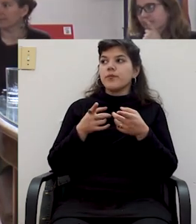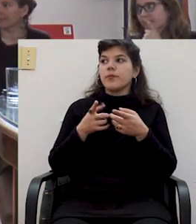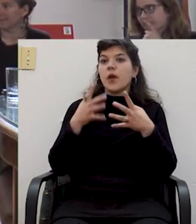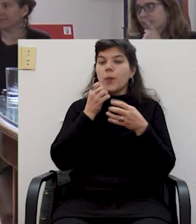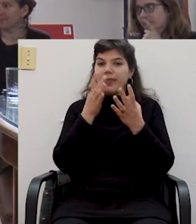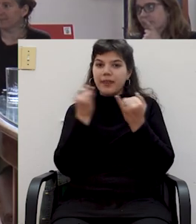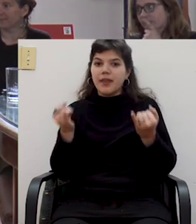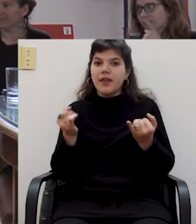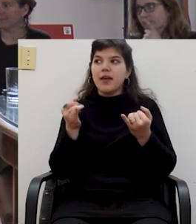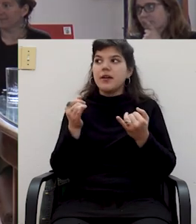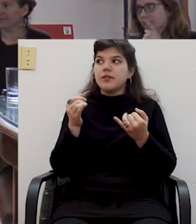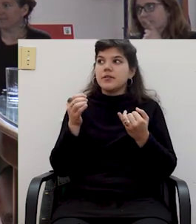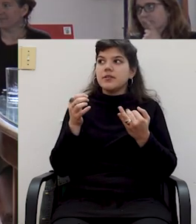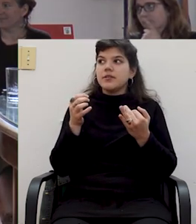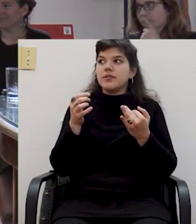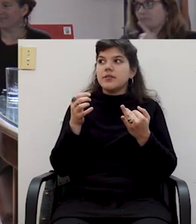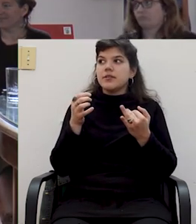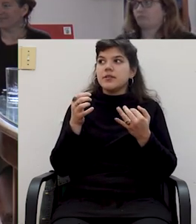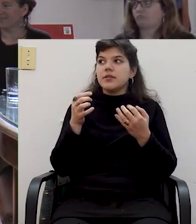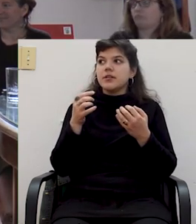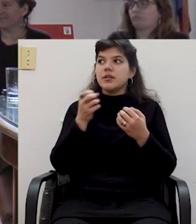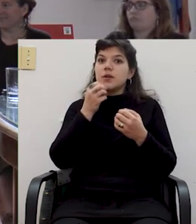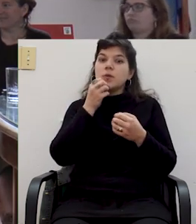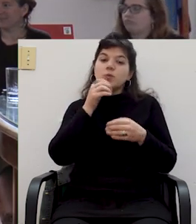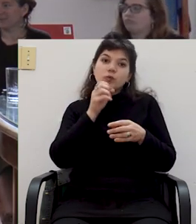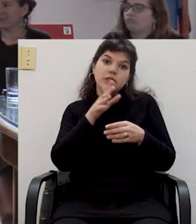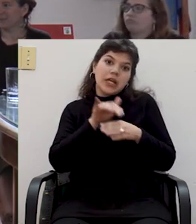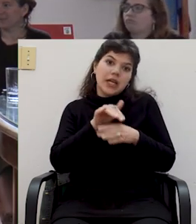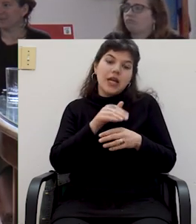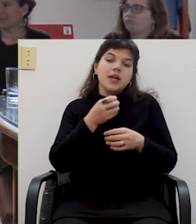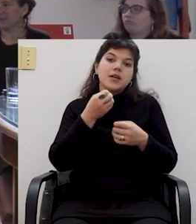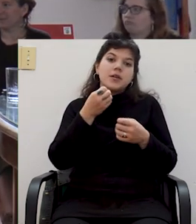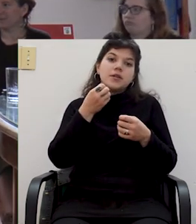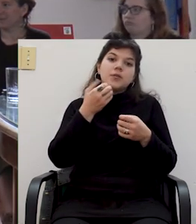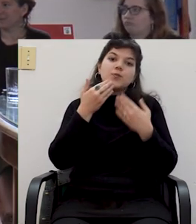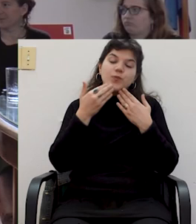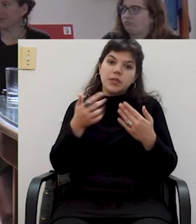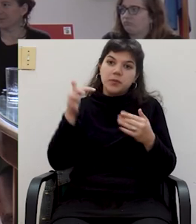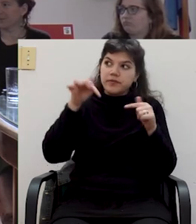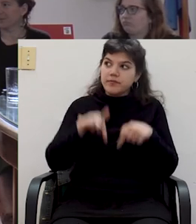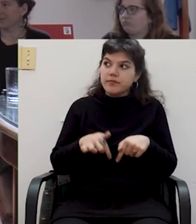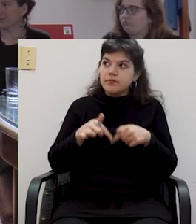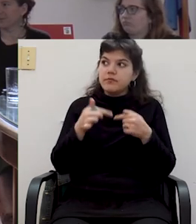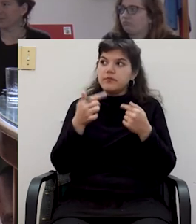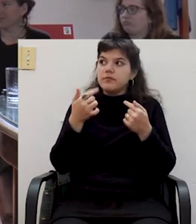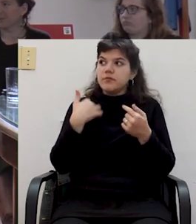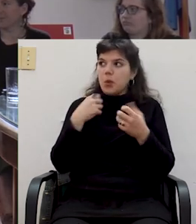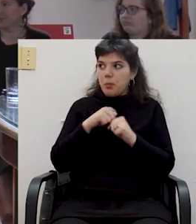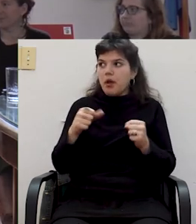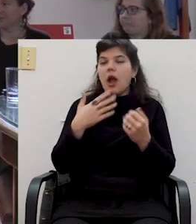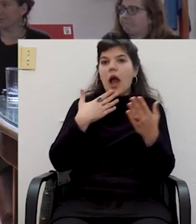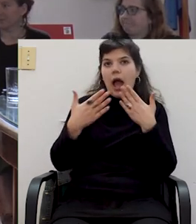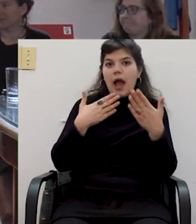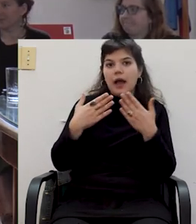Buen día. Buen día. Más formal. Muchas gracias por haber venido. Pude conversar con cada uno de